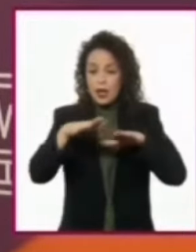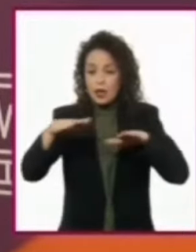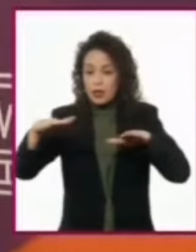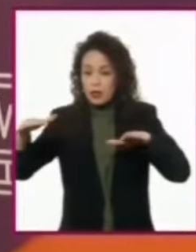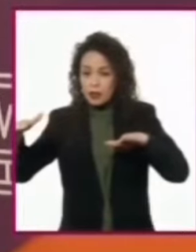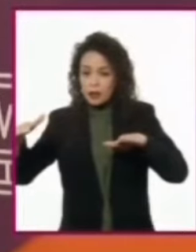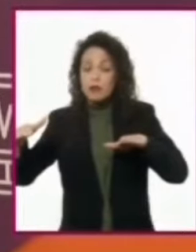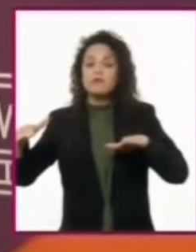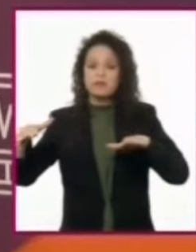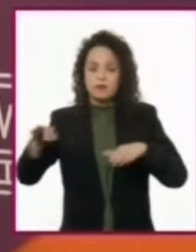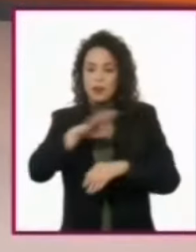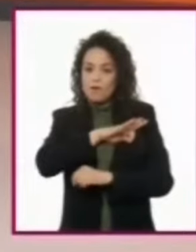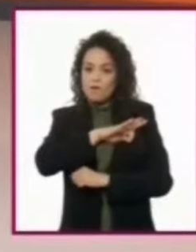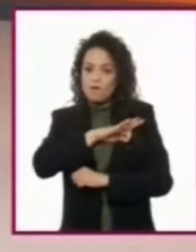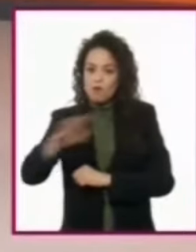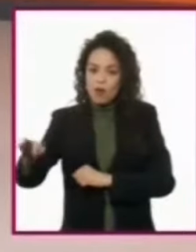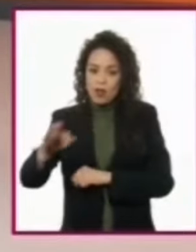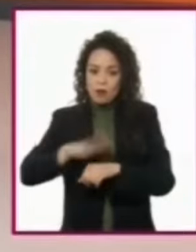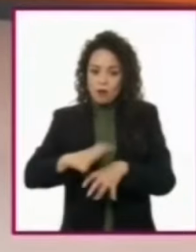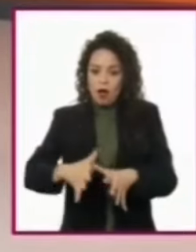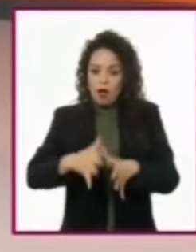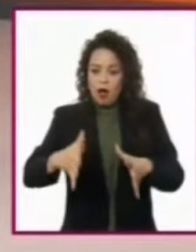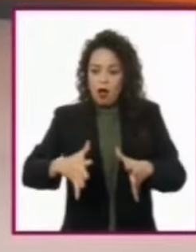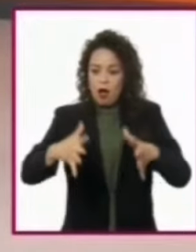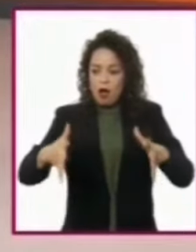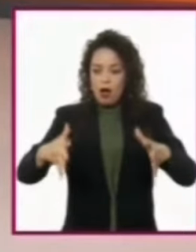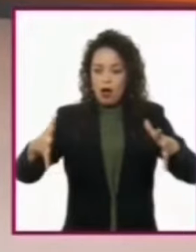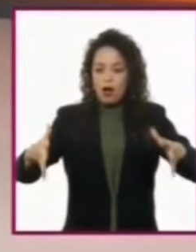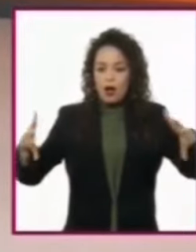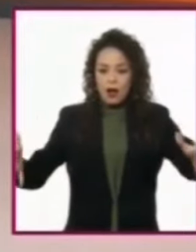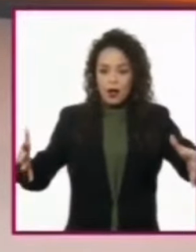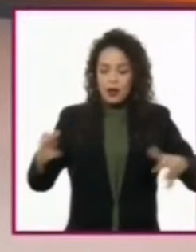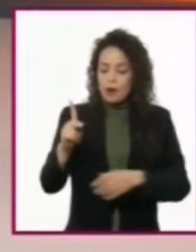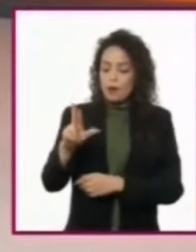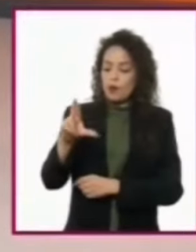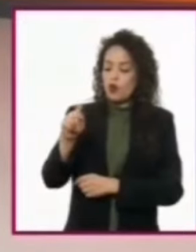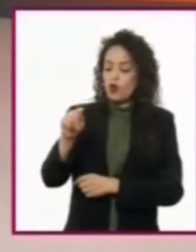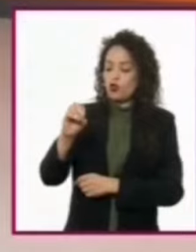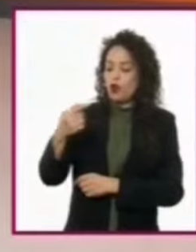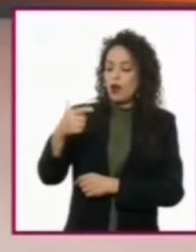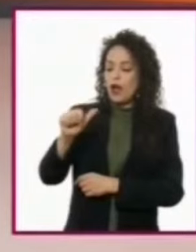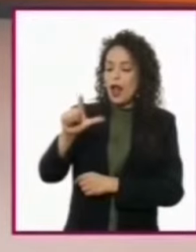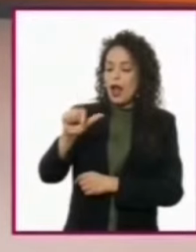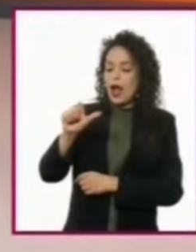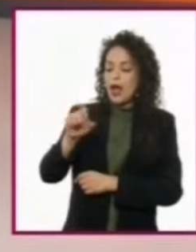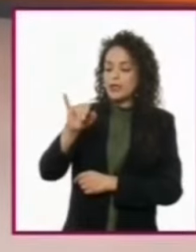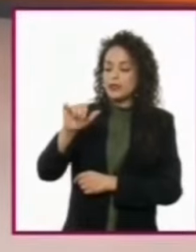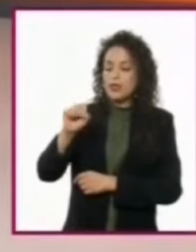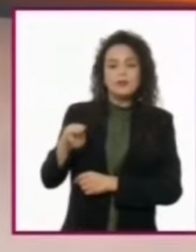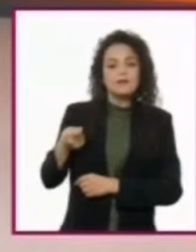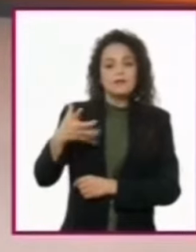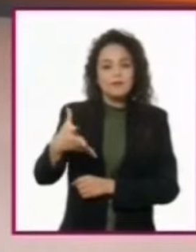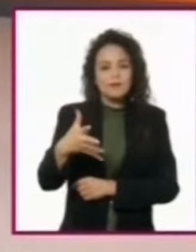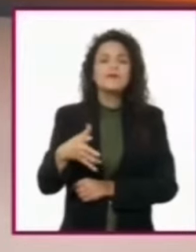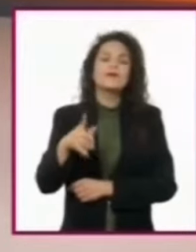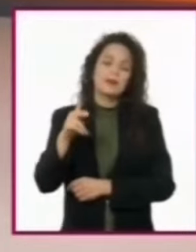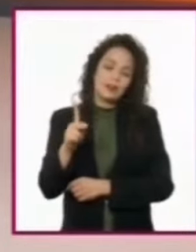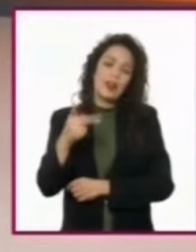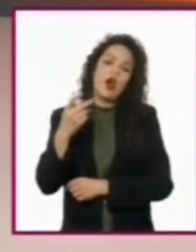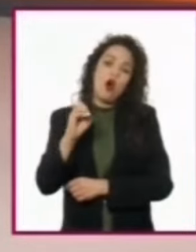crecieran lo suficiente para que las protogalaxias, también llamadas galaxias primitivas,